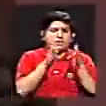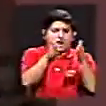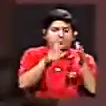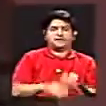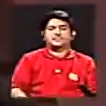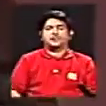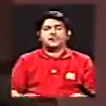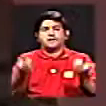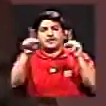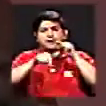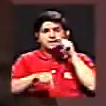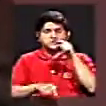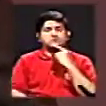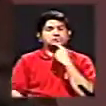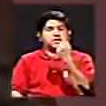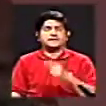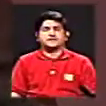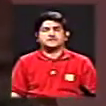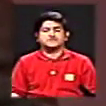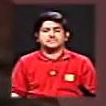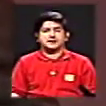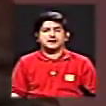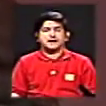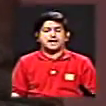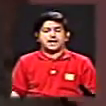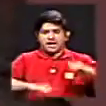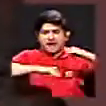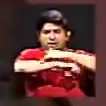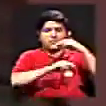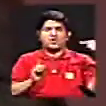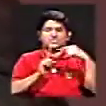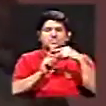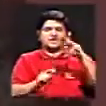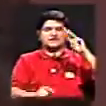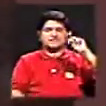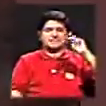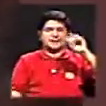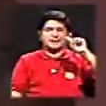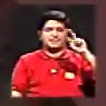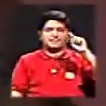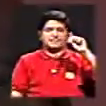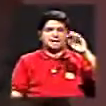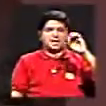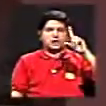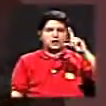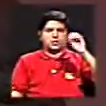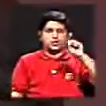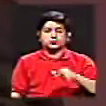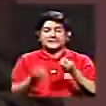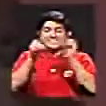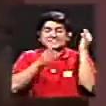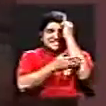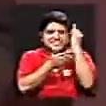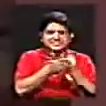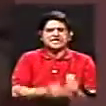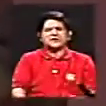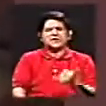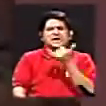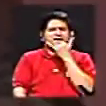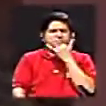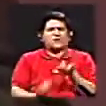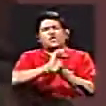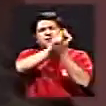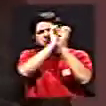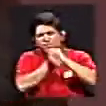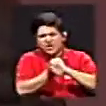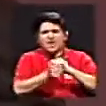en el caso de que usted anotaba del sector de Manolos, sin diseños, entonces se empiezan a generar cualquier cantidad de órdenes de cambio, se empiezan